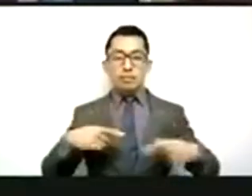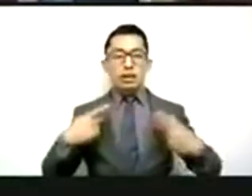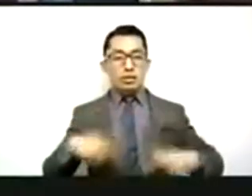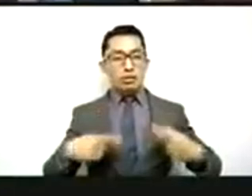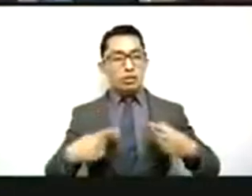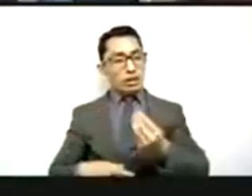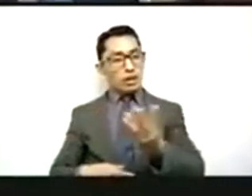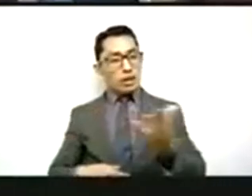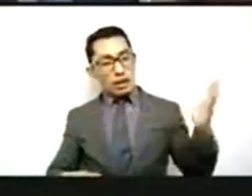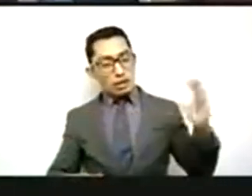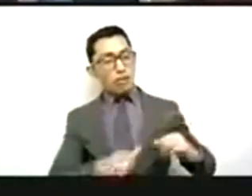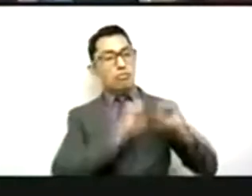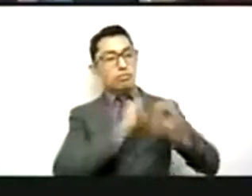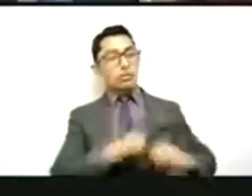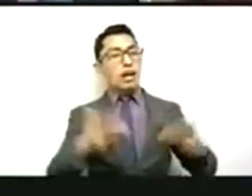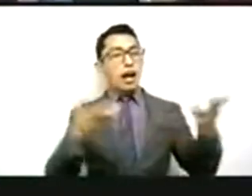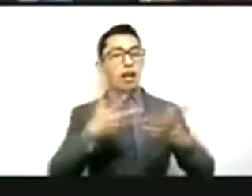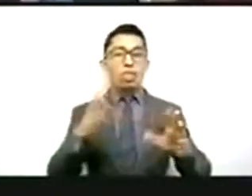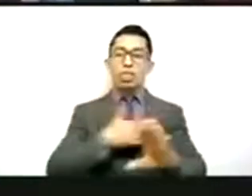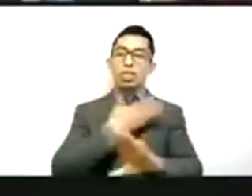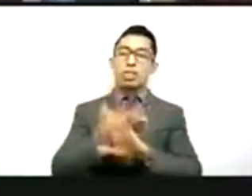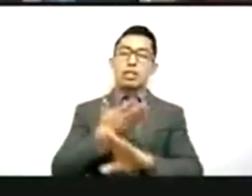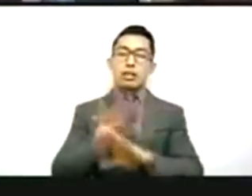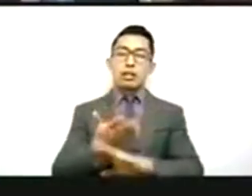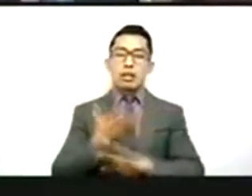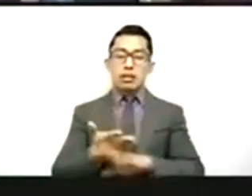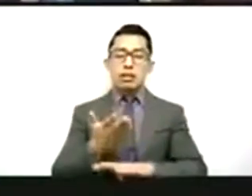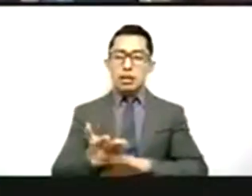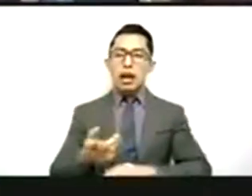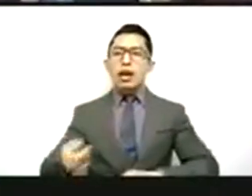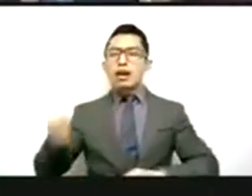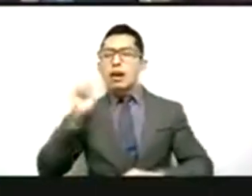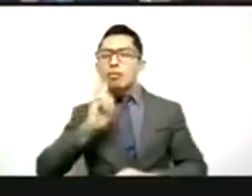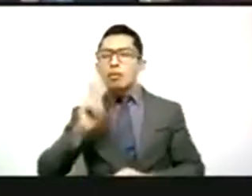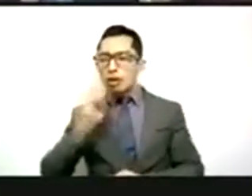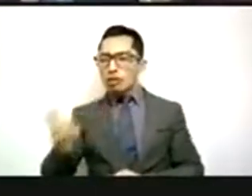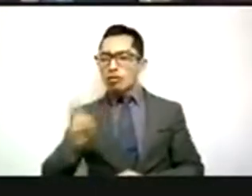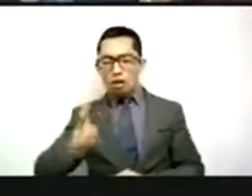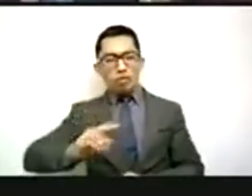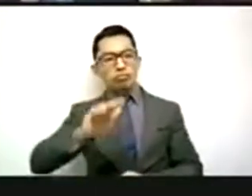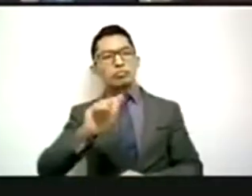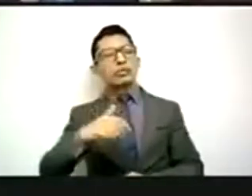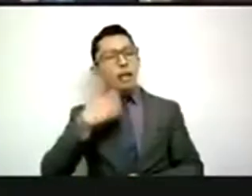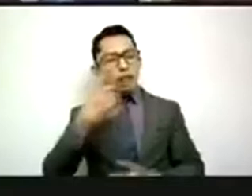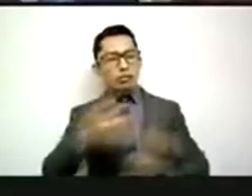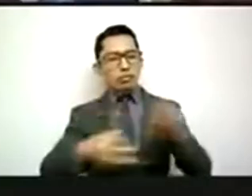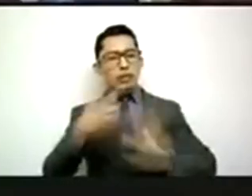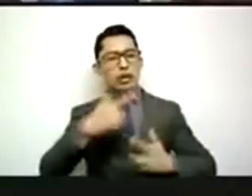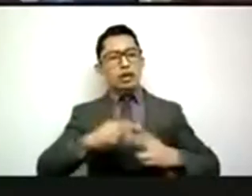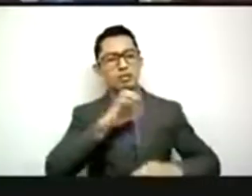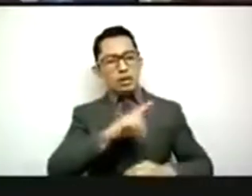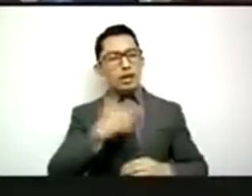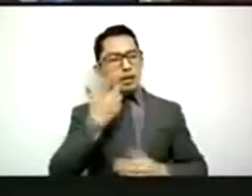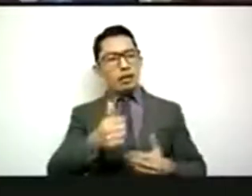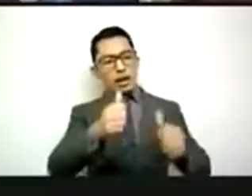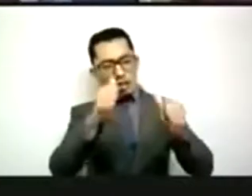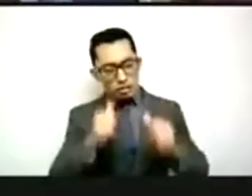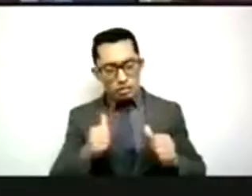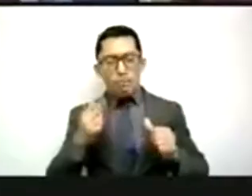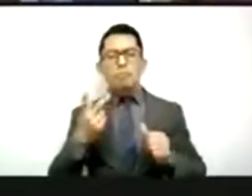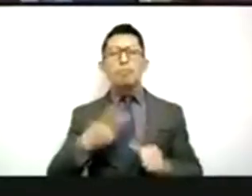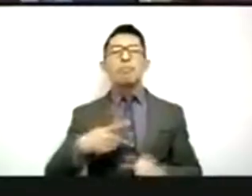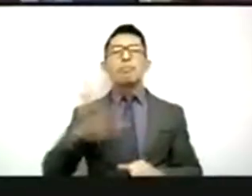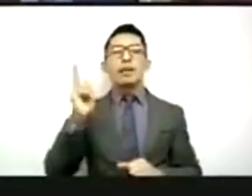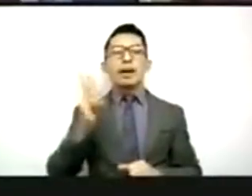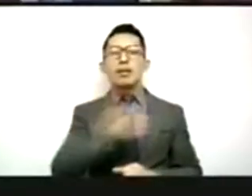que violentaron a quienes hoy tocaron la puerta de la sala especializada, pero para ello tendríamos que